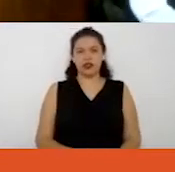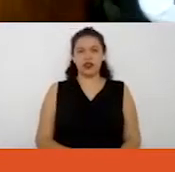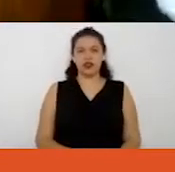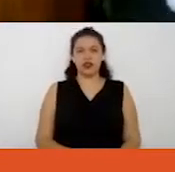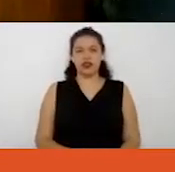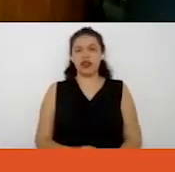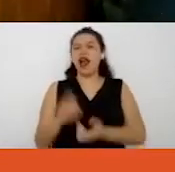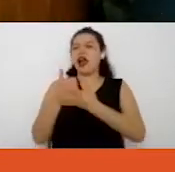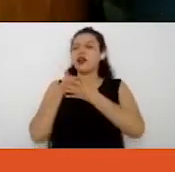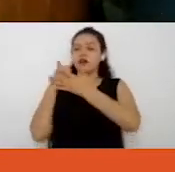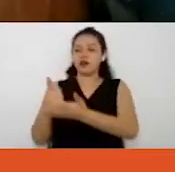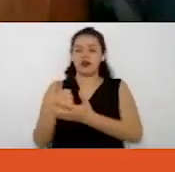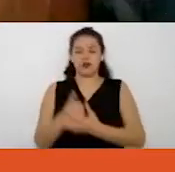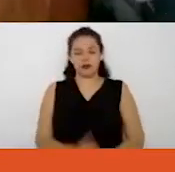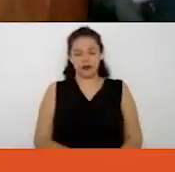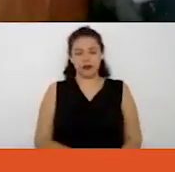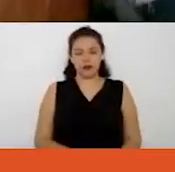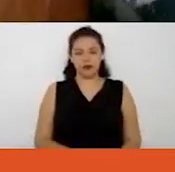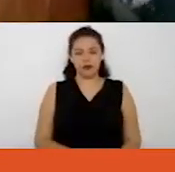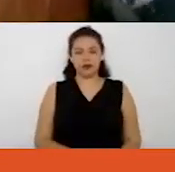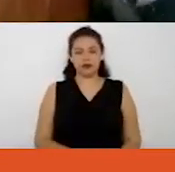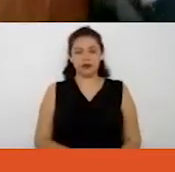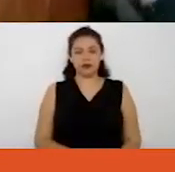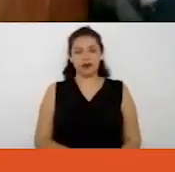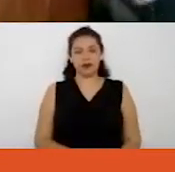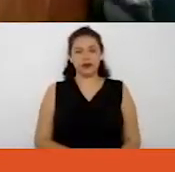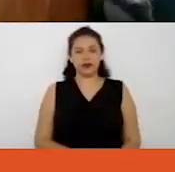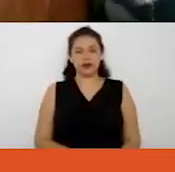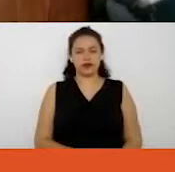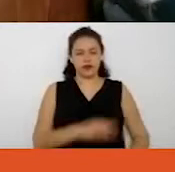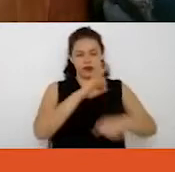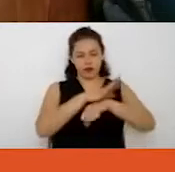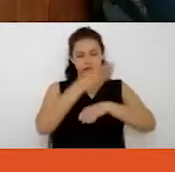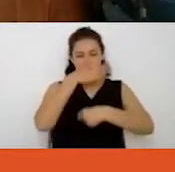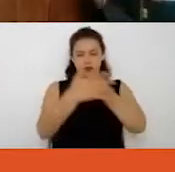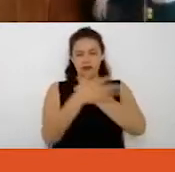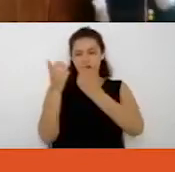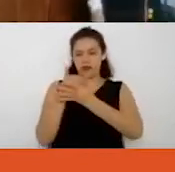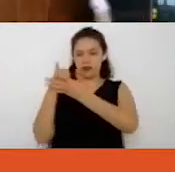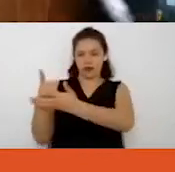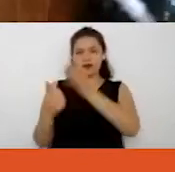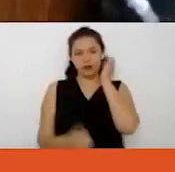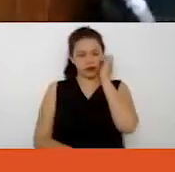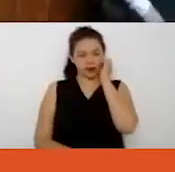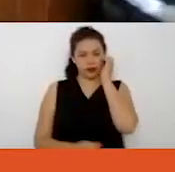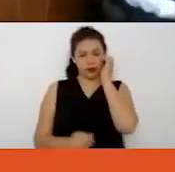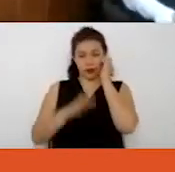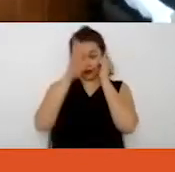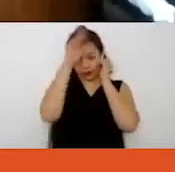Socorre. Exactamente. Ahí está. Recordemos que es proteger, Sí. avisar y socorrer, ¿de acuerdo?